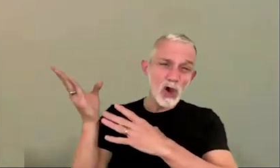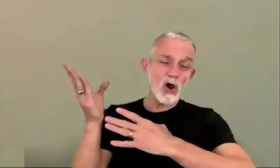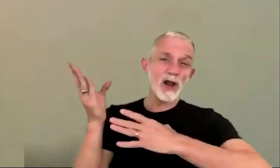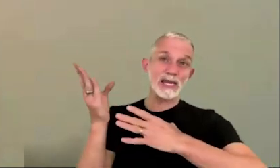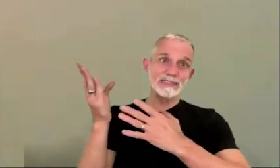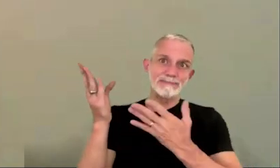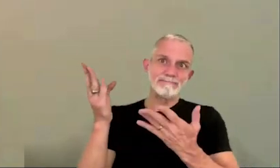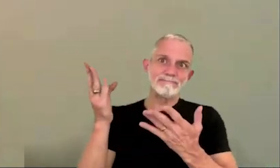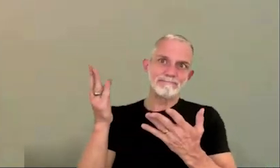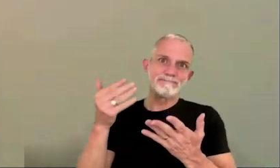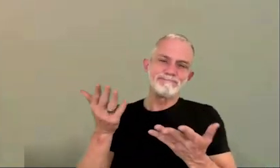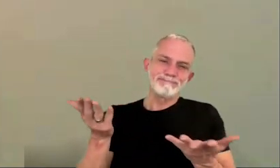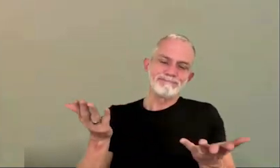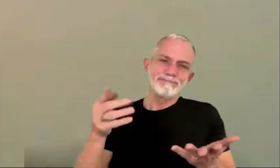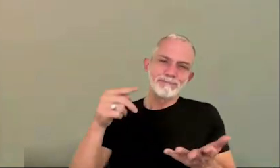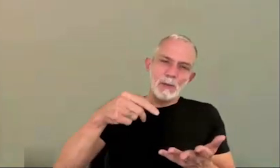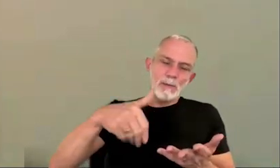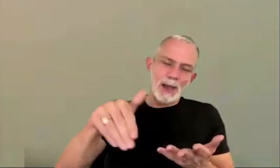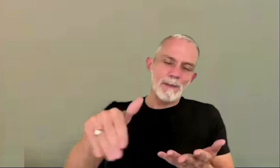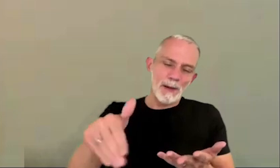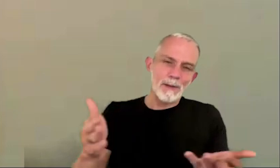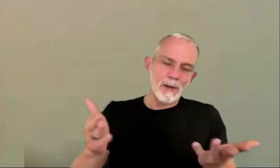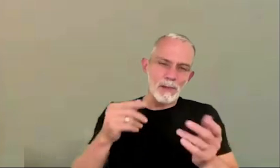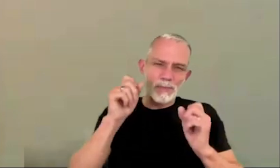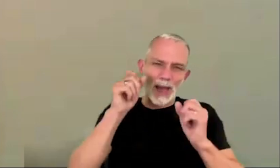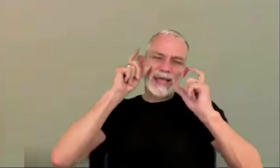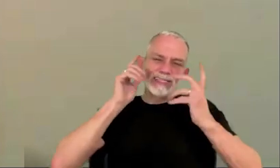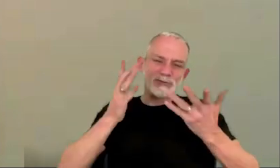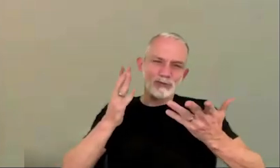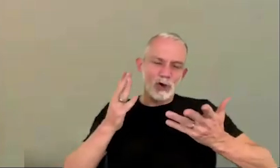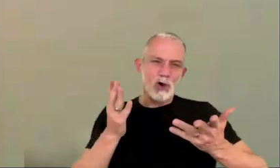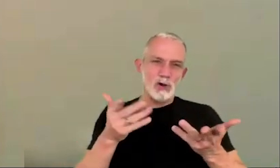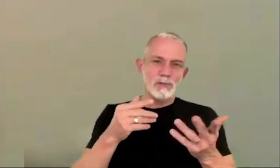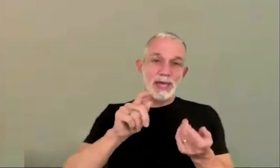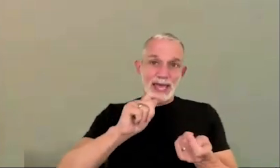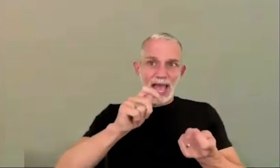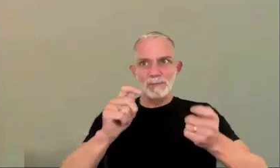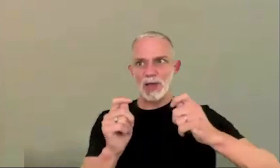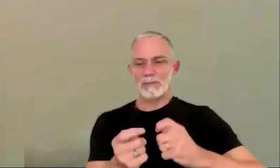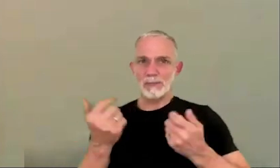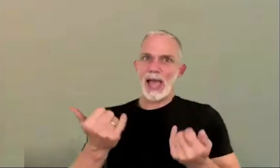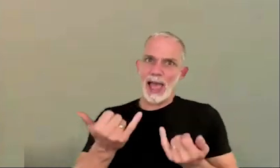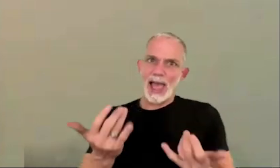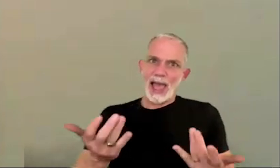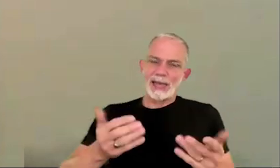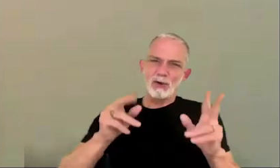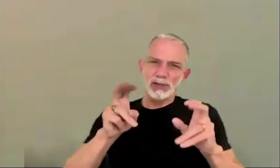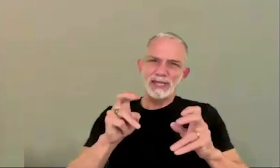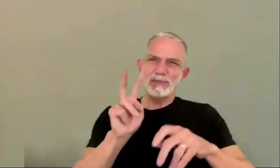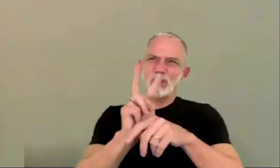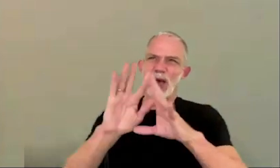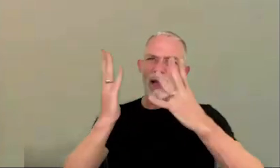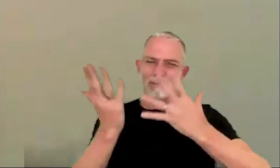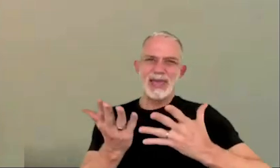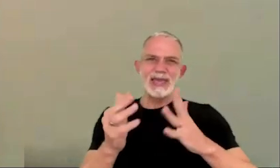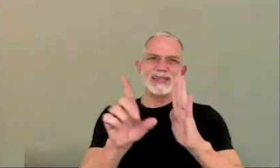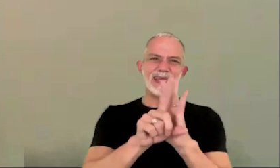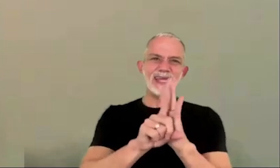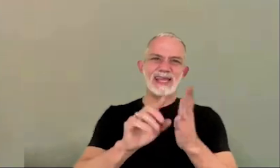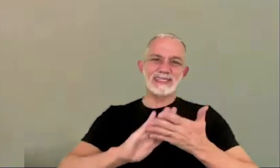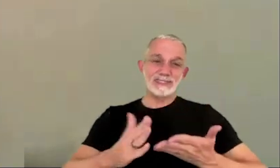van a hacer que, bueno, tengamos que estar atentos a todos estos nuevos cambios que hay con estos temas ambientales y la legislación a